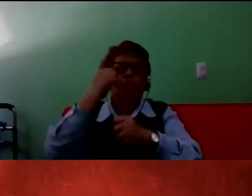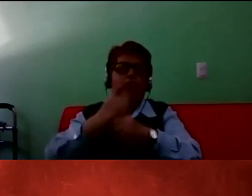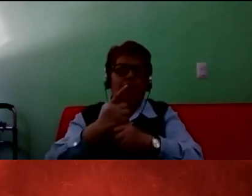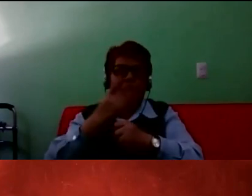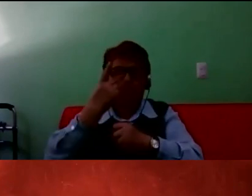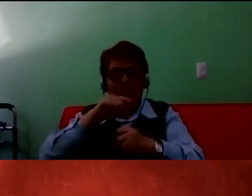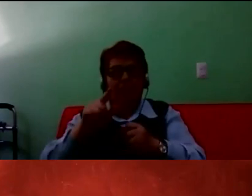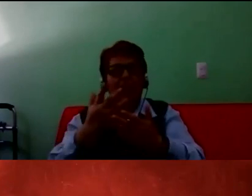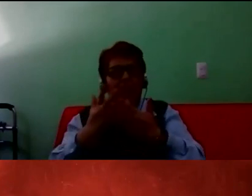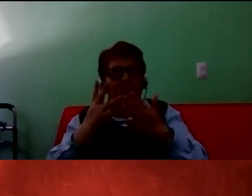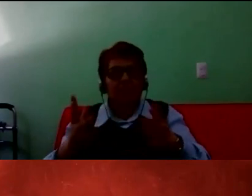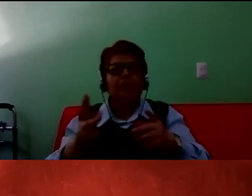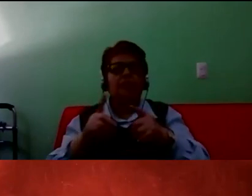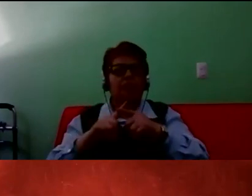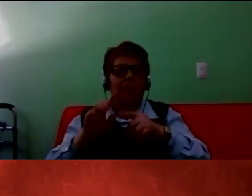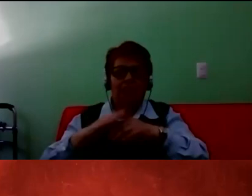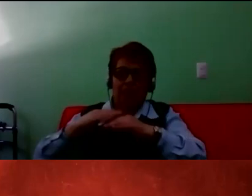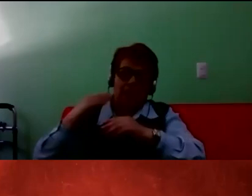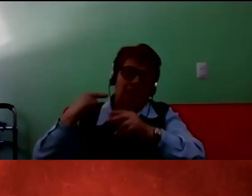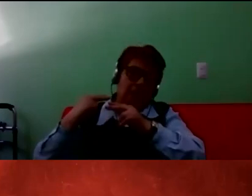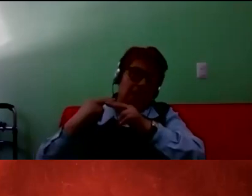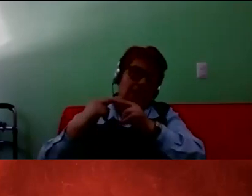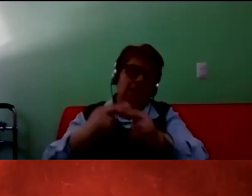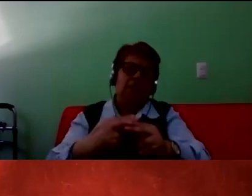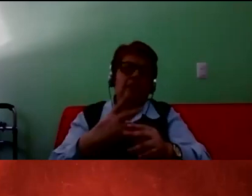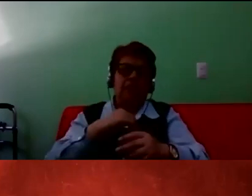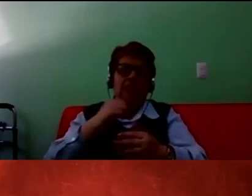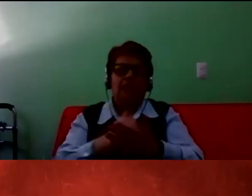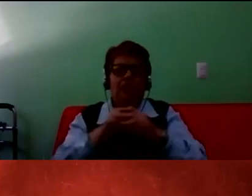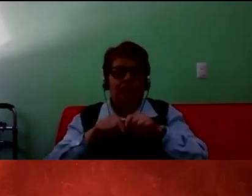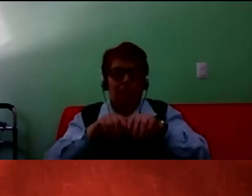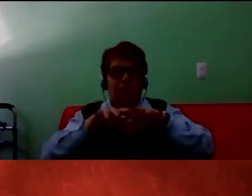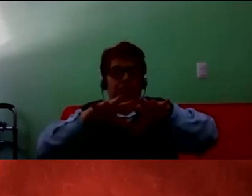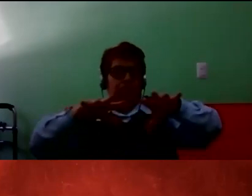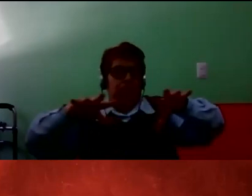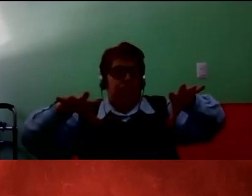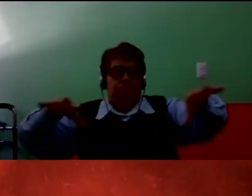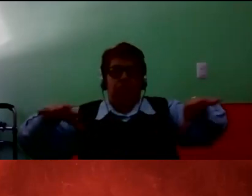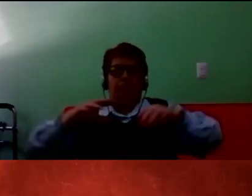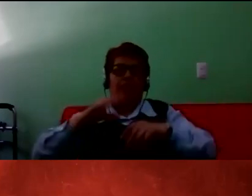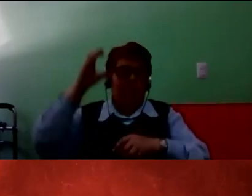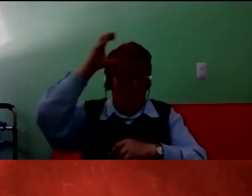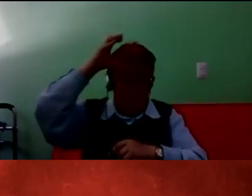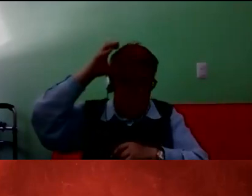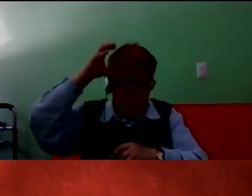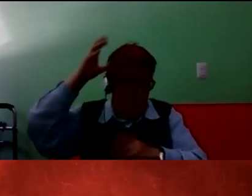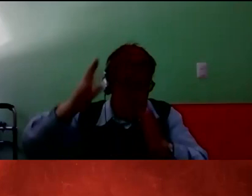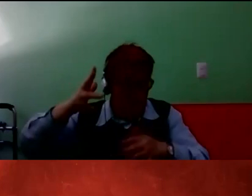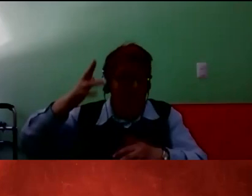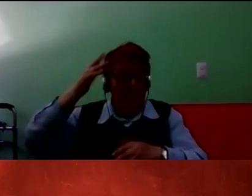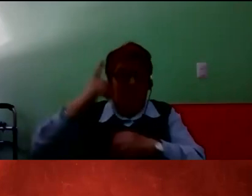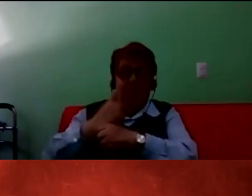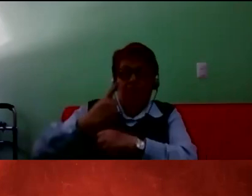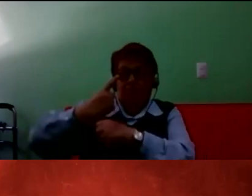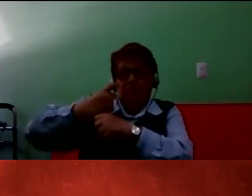seguir desarrollándose a lo largo de la extensión de nuestra ciudad, que bien lo dicen, Cuauhtémoc, por supuesto, está a la cabeza, pero